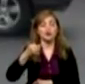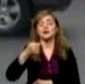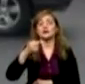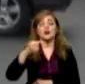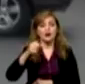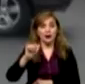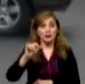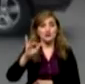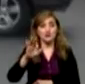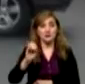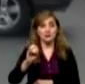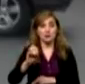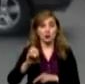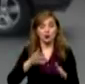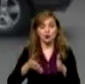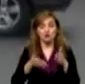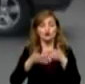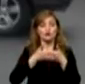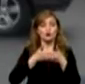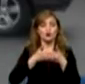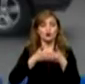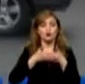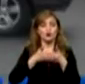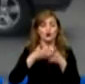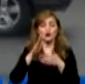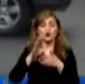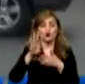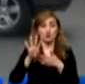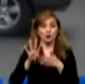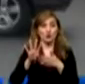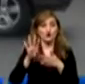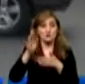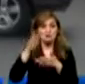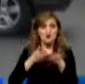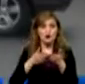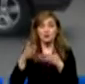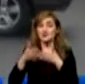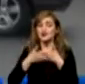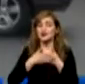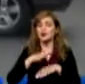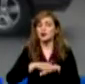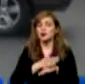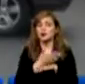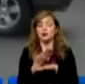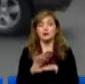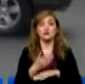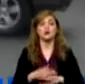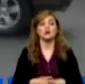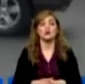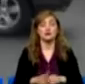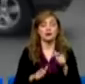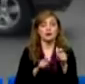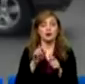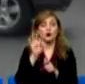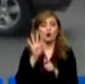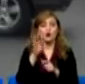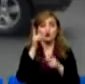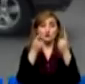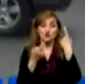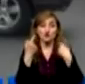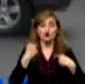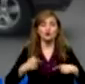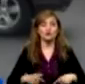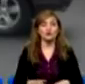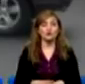se encuentra completamente cerrada en el kilómetro 54 y medio. Producto del siniestro hay 4 personas heridas.